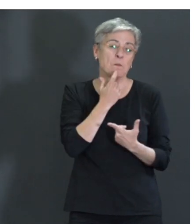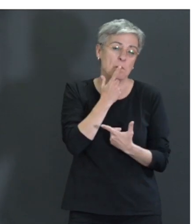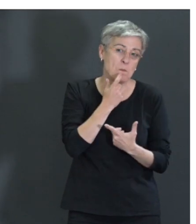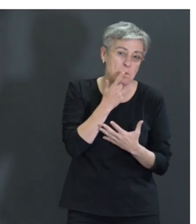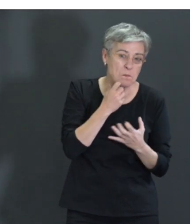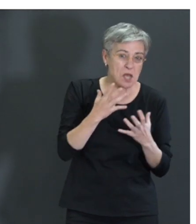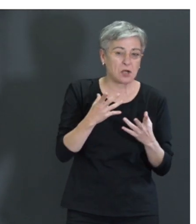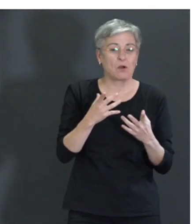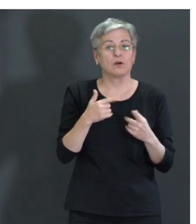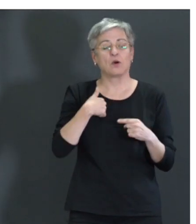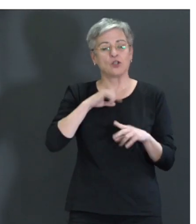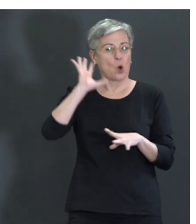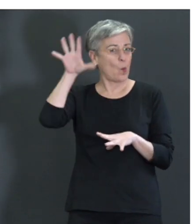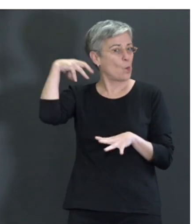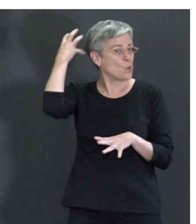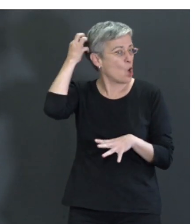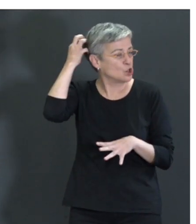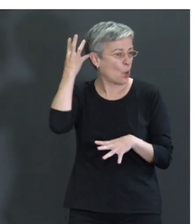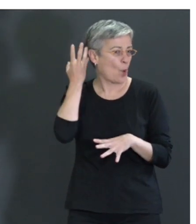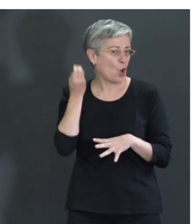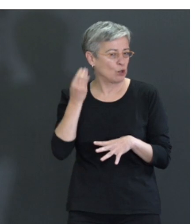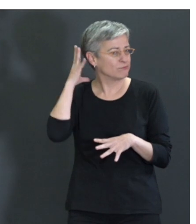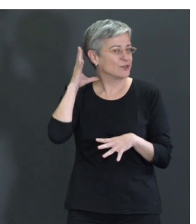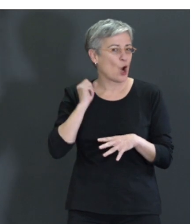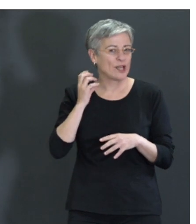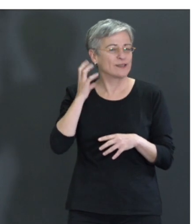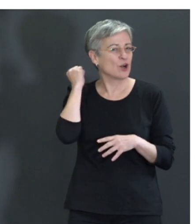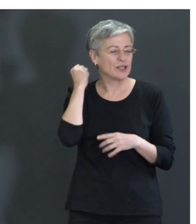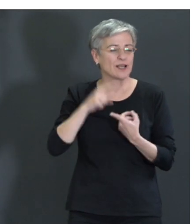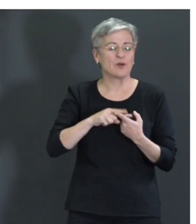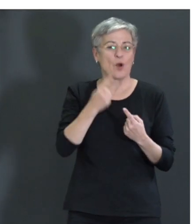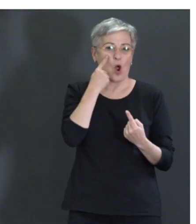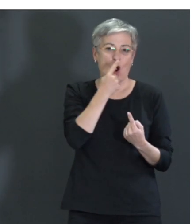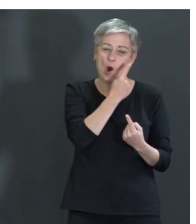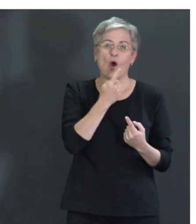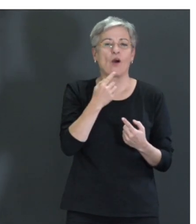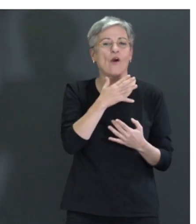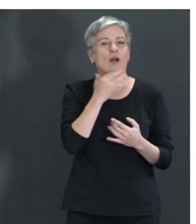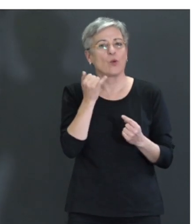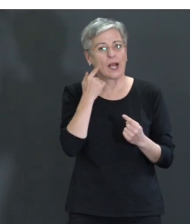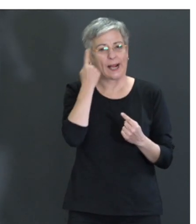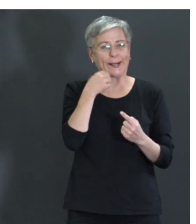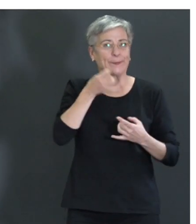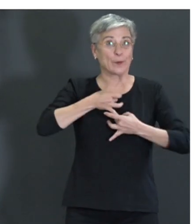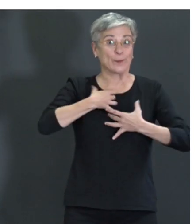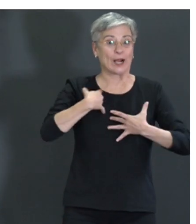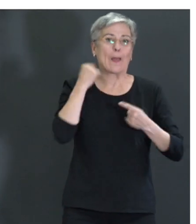pelirrojo, hoy me he hecho un moño coleta y tengo los ojos azules, soy bastante blanquita y con